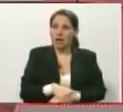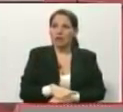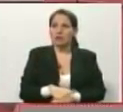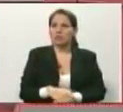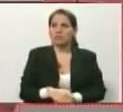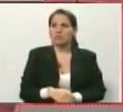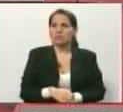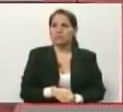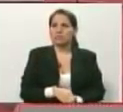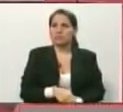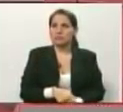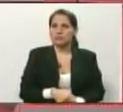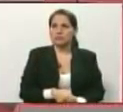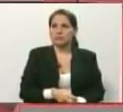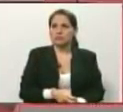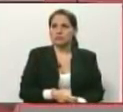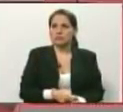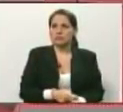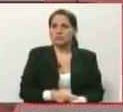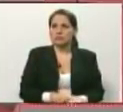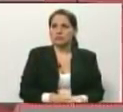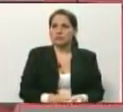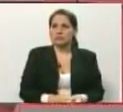Andan armados en la calle, le están disparando a nuestros guardias nacionales.